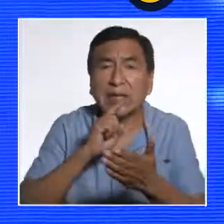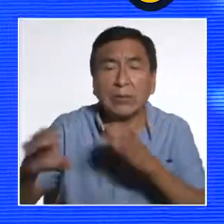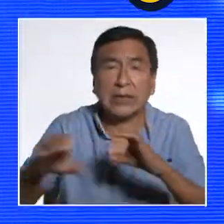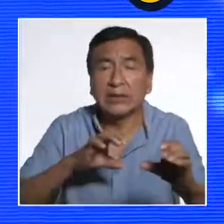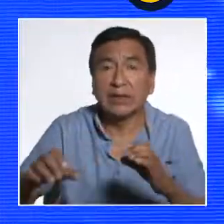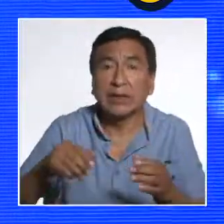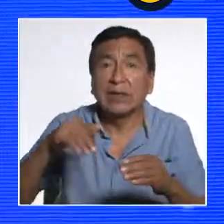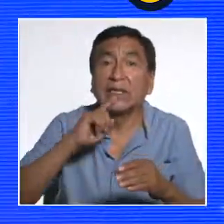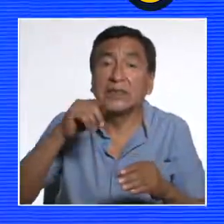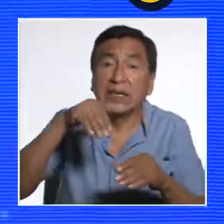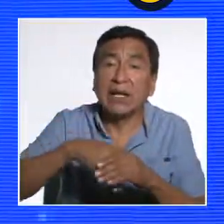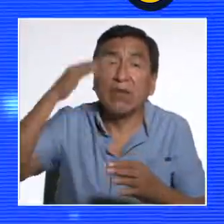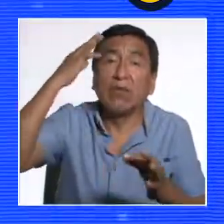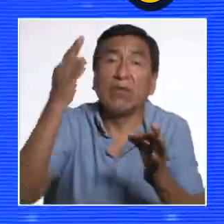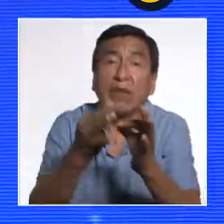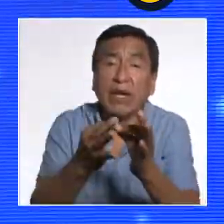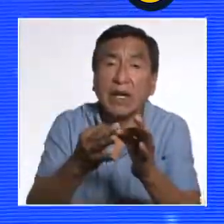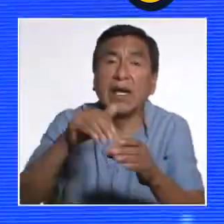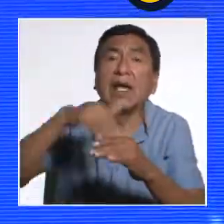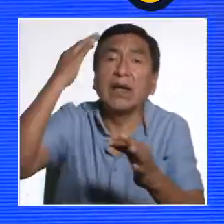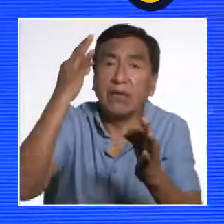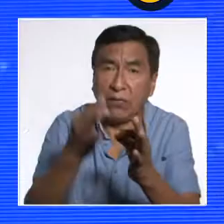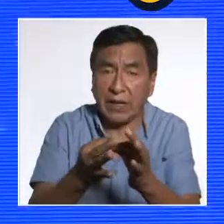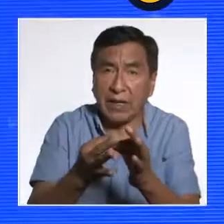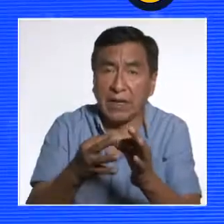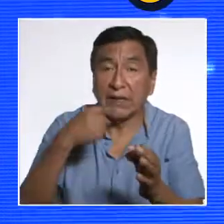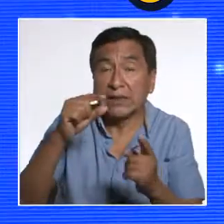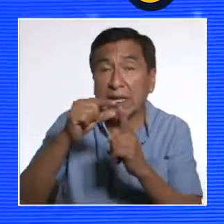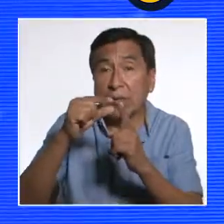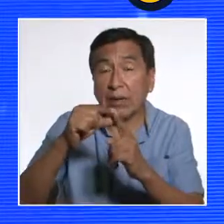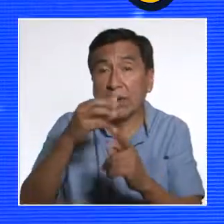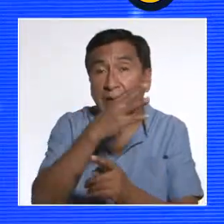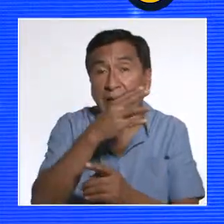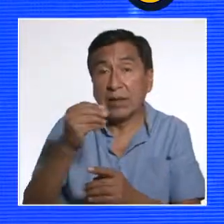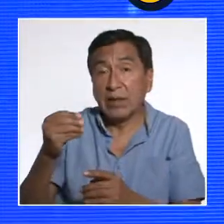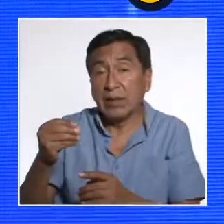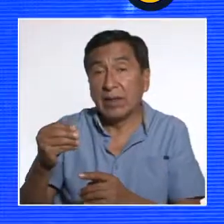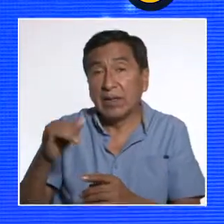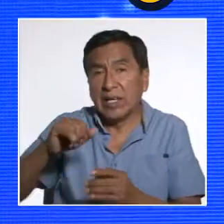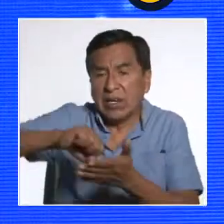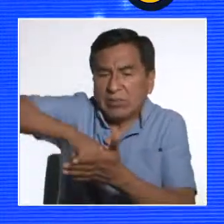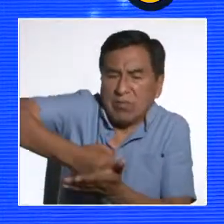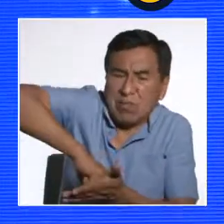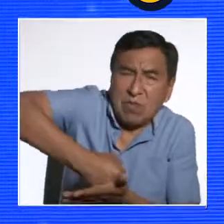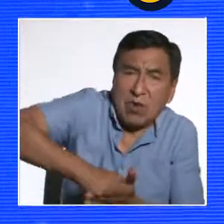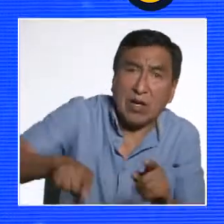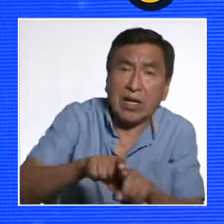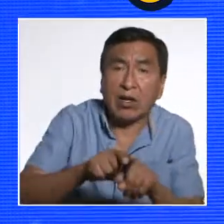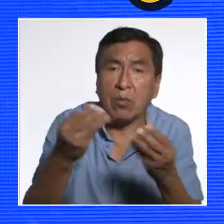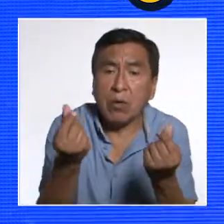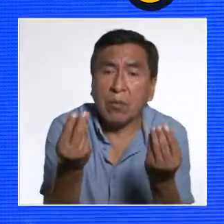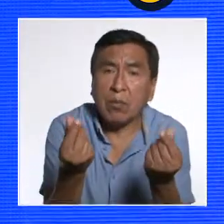es en fe. En fe. Dice la palabra, y los molí como polvo delante